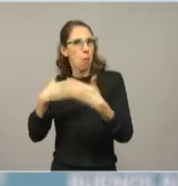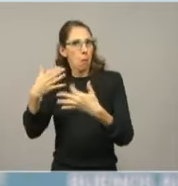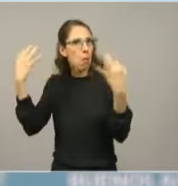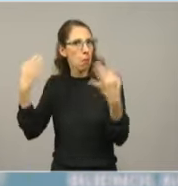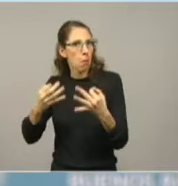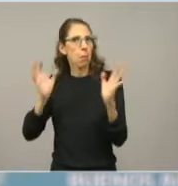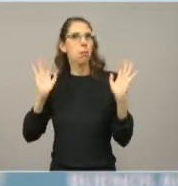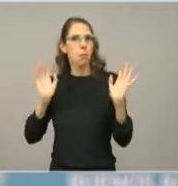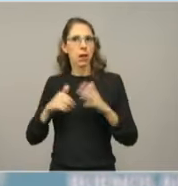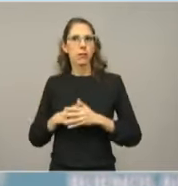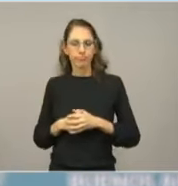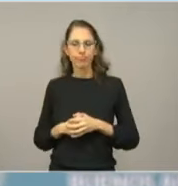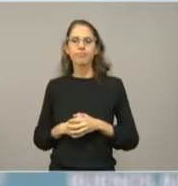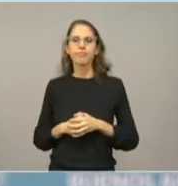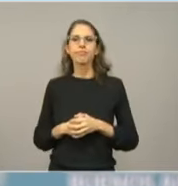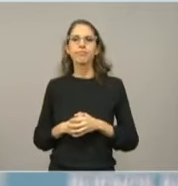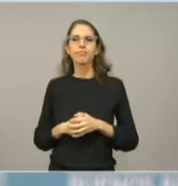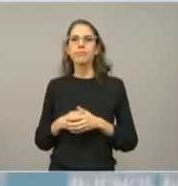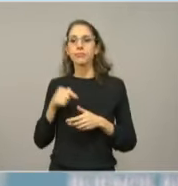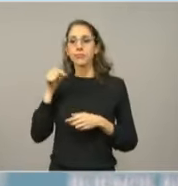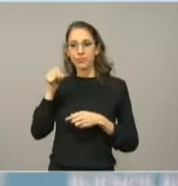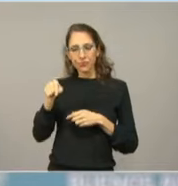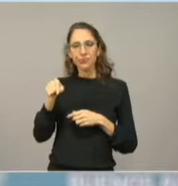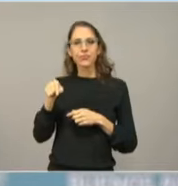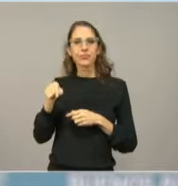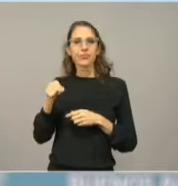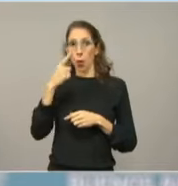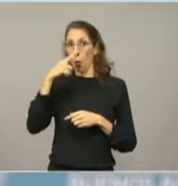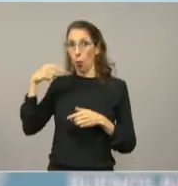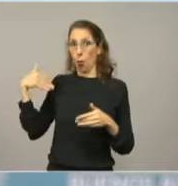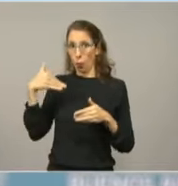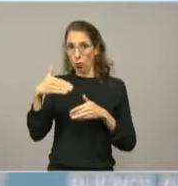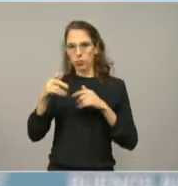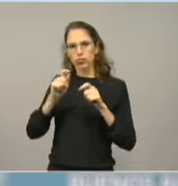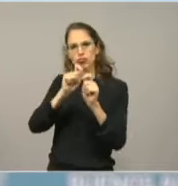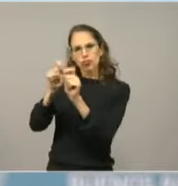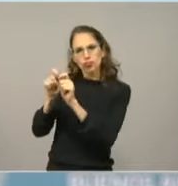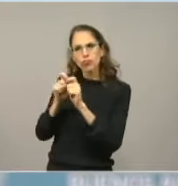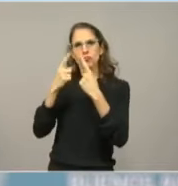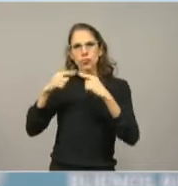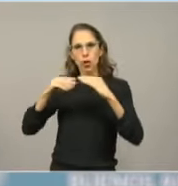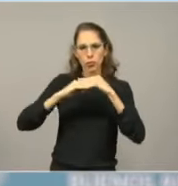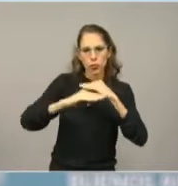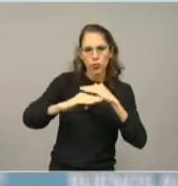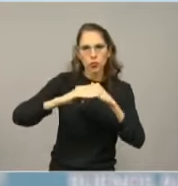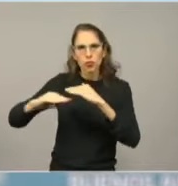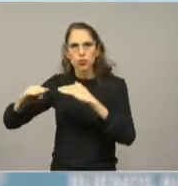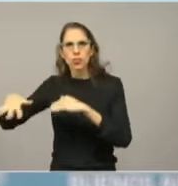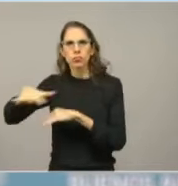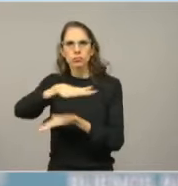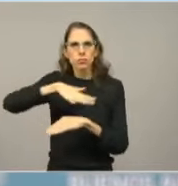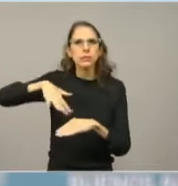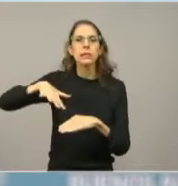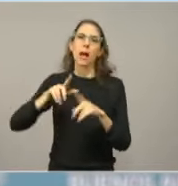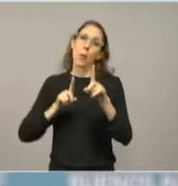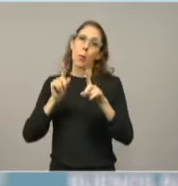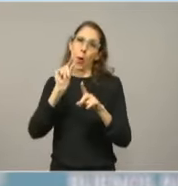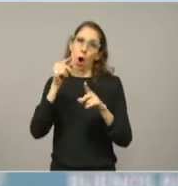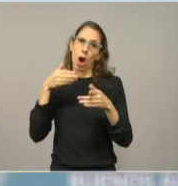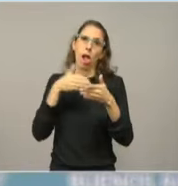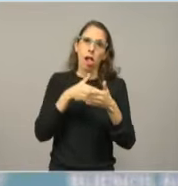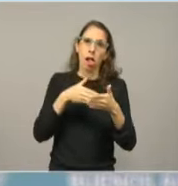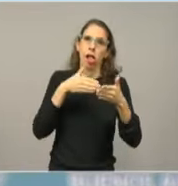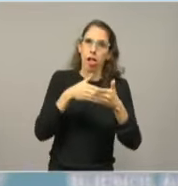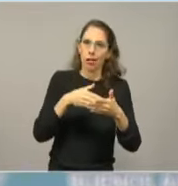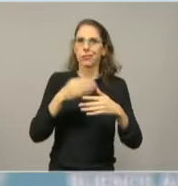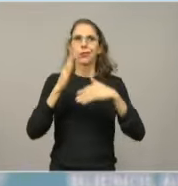eh en estos tiempos en donde se justamente se ha eh dificultado la ejecución de obra pública por